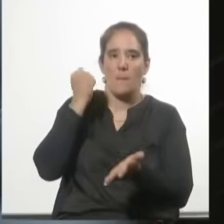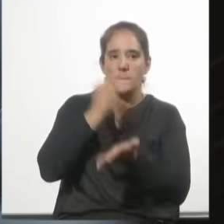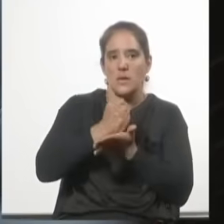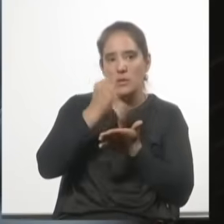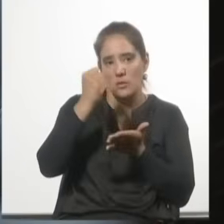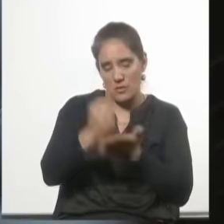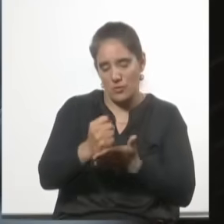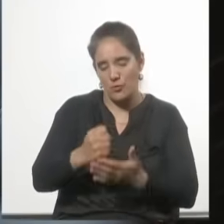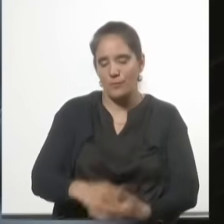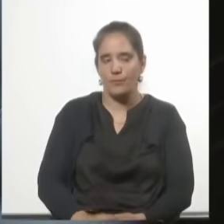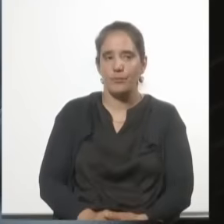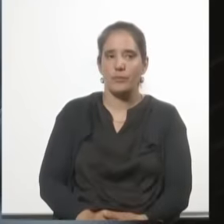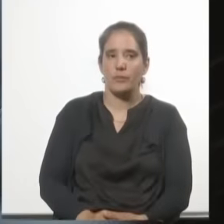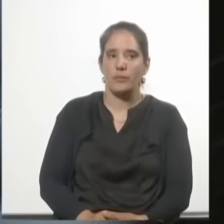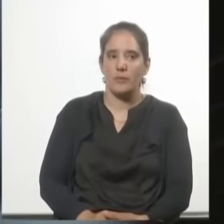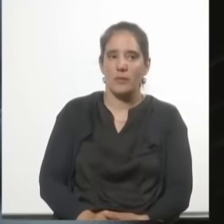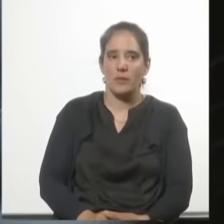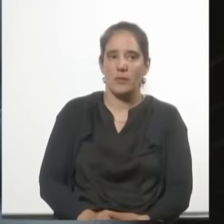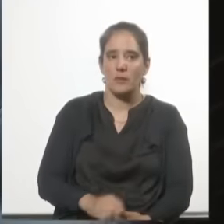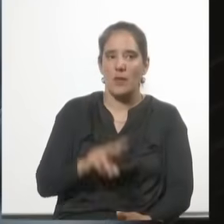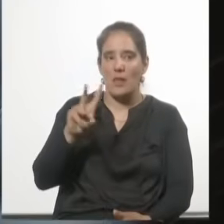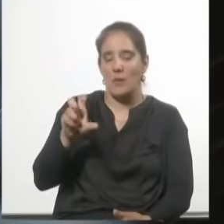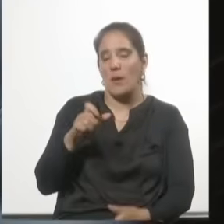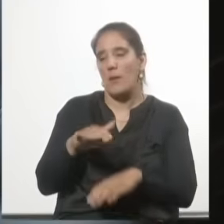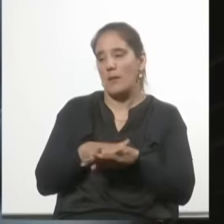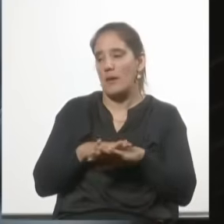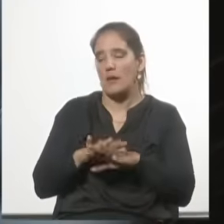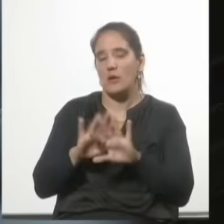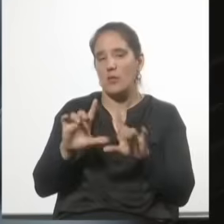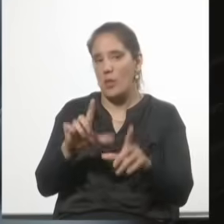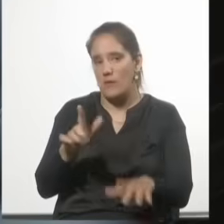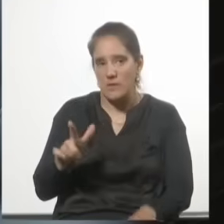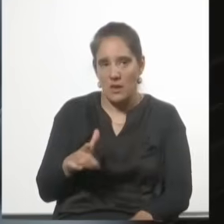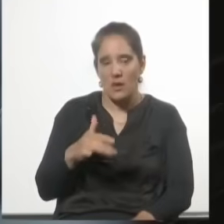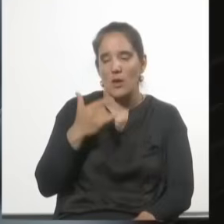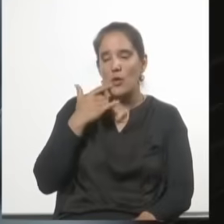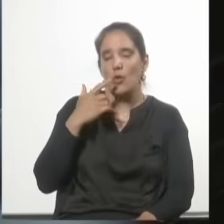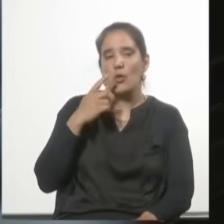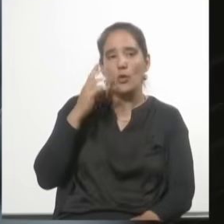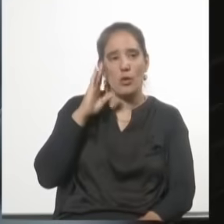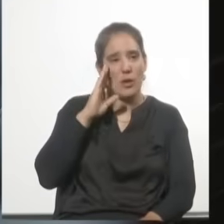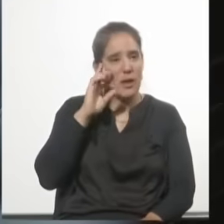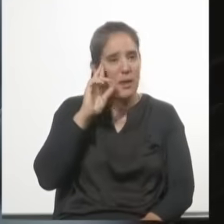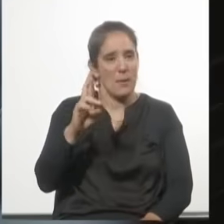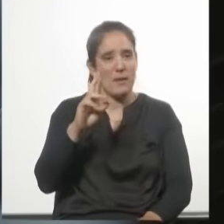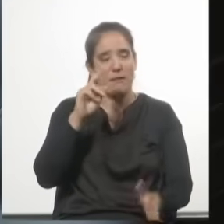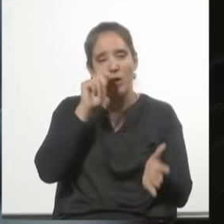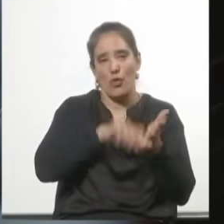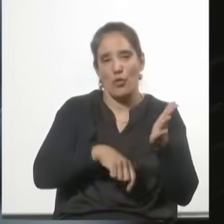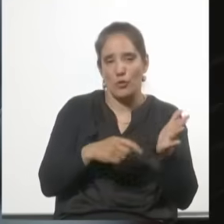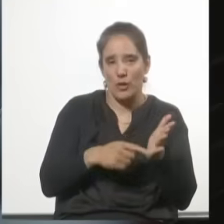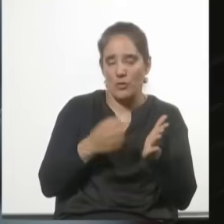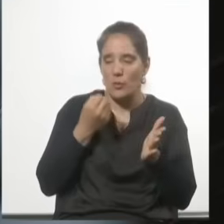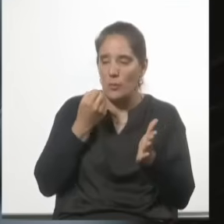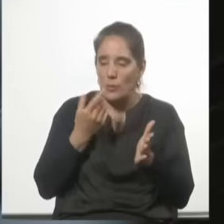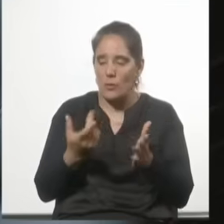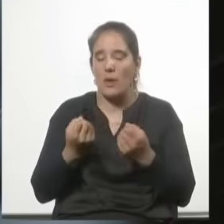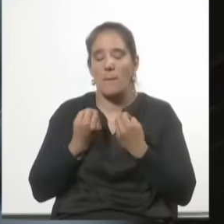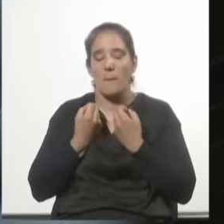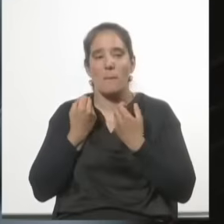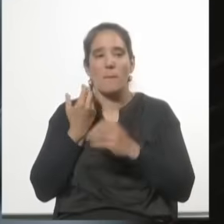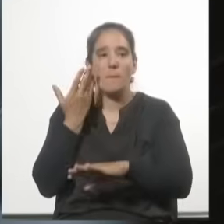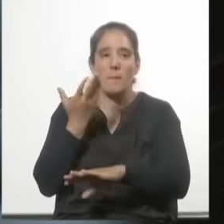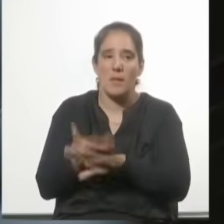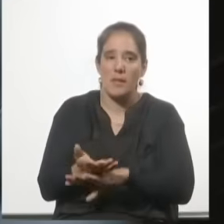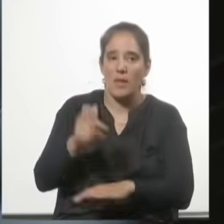apostillado. Desde el punto de vista sustancial tampoco cumplía con el contrato al desaplicarse el importante requisito que la garantía